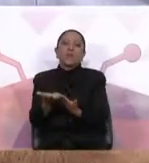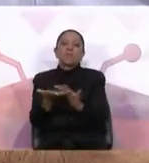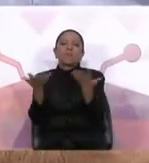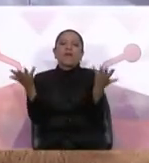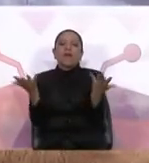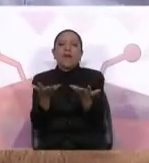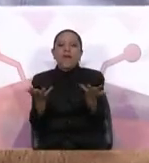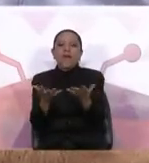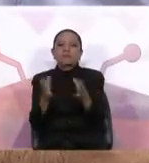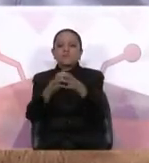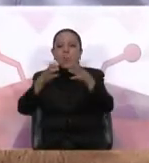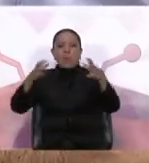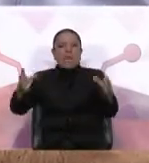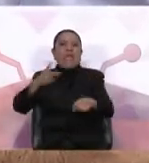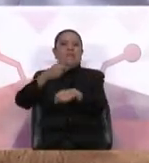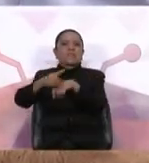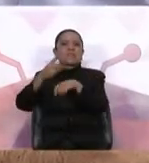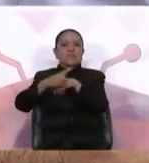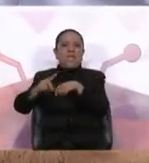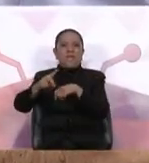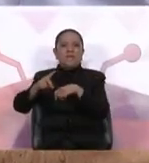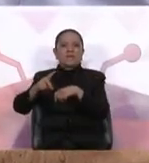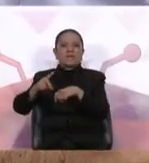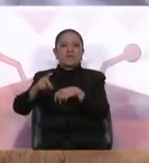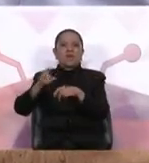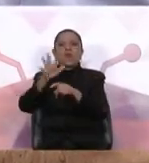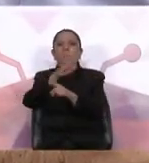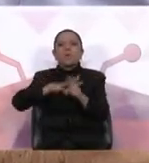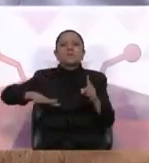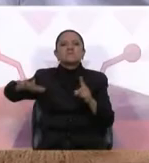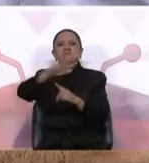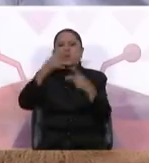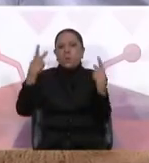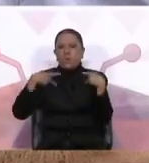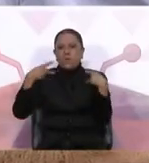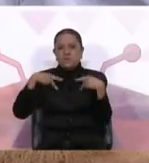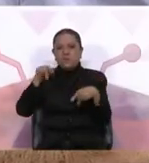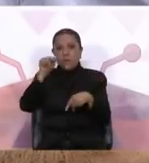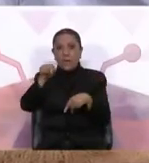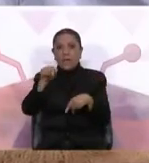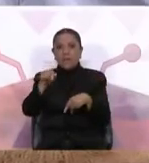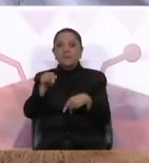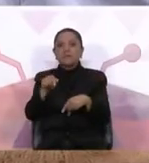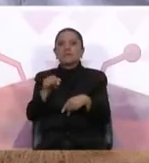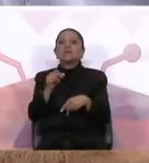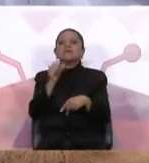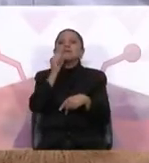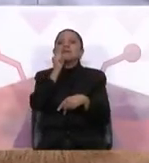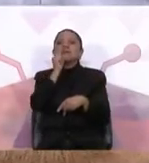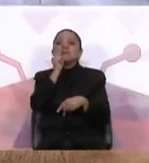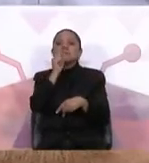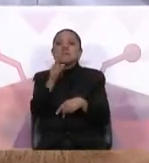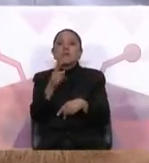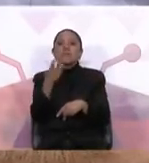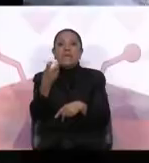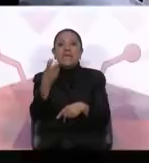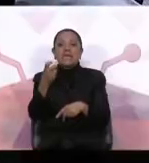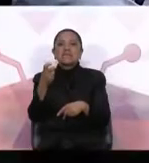afectación al círculo de población este de esta de esta tierra